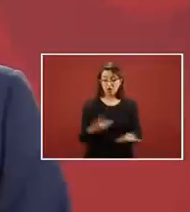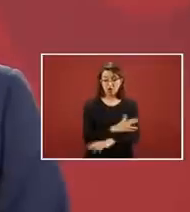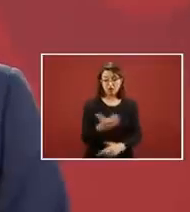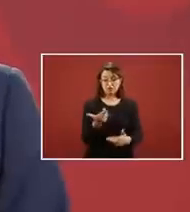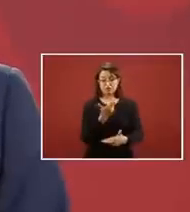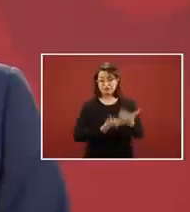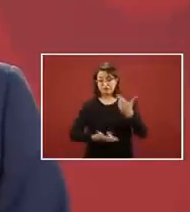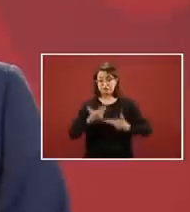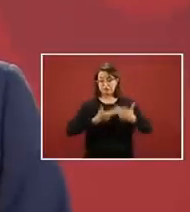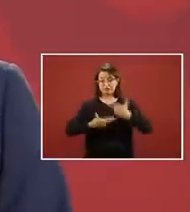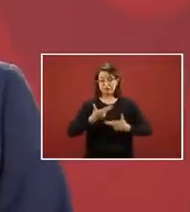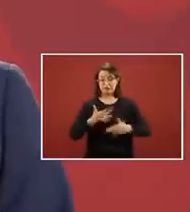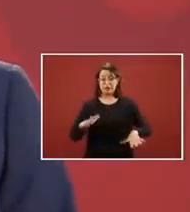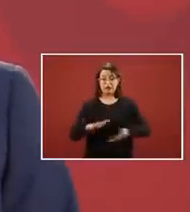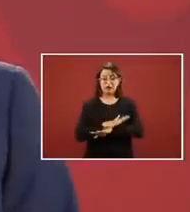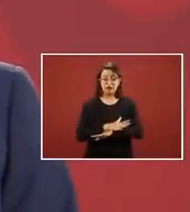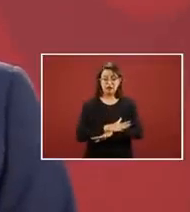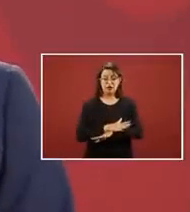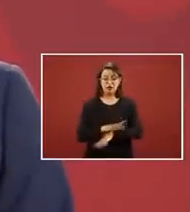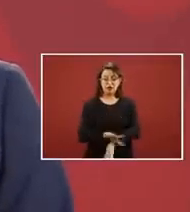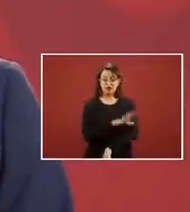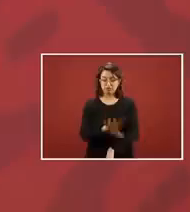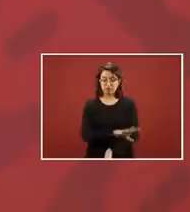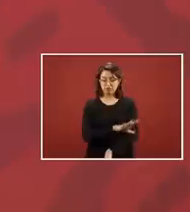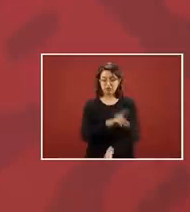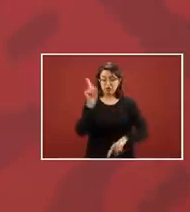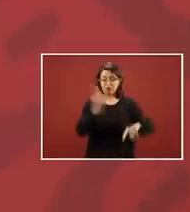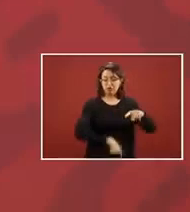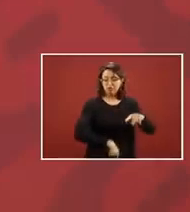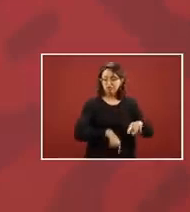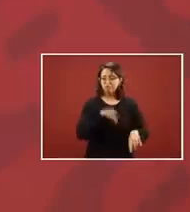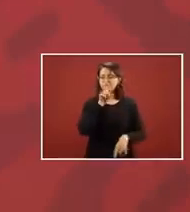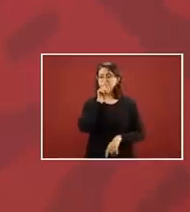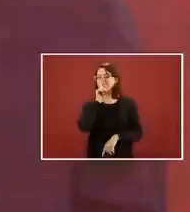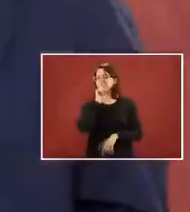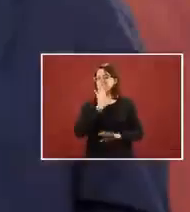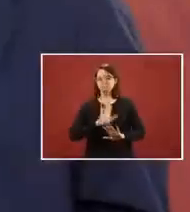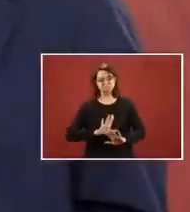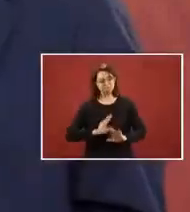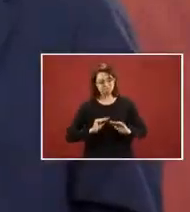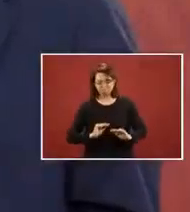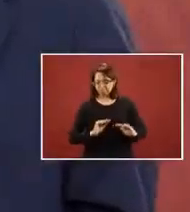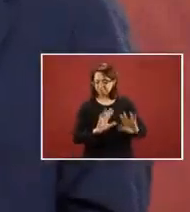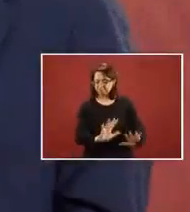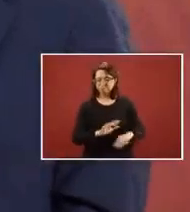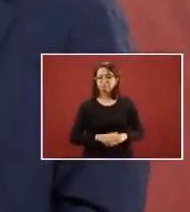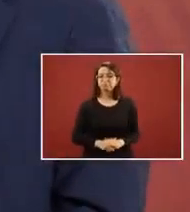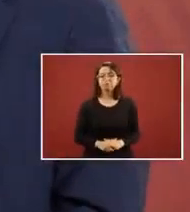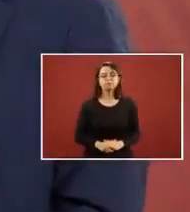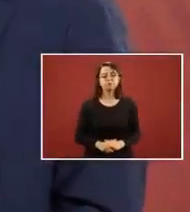revertir la llamada reforma energética, aún